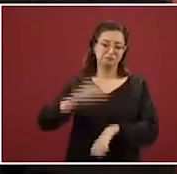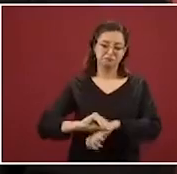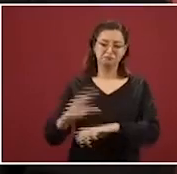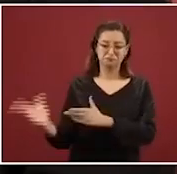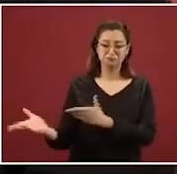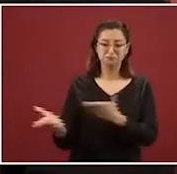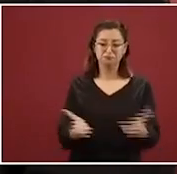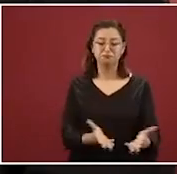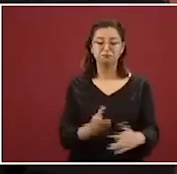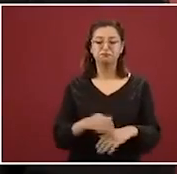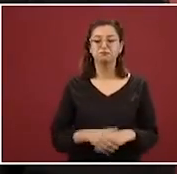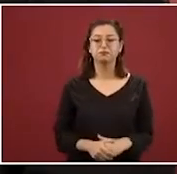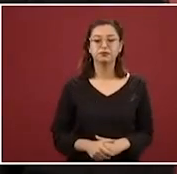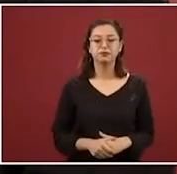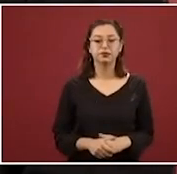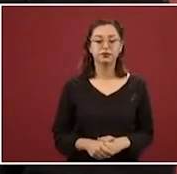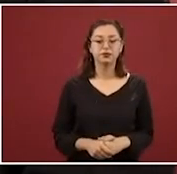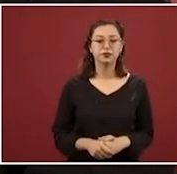autorizó